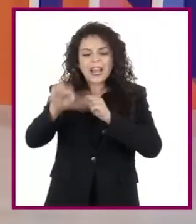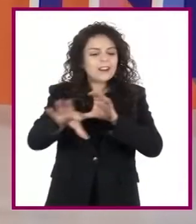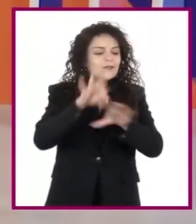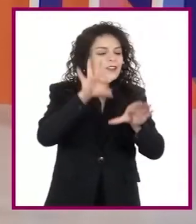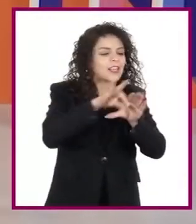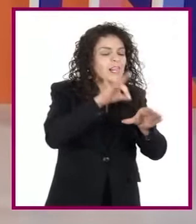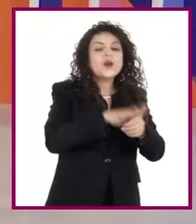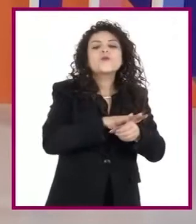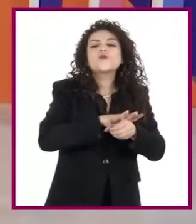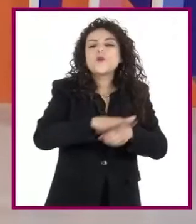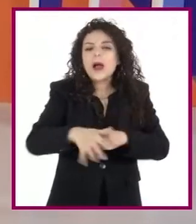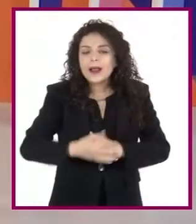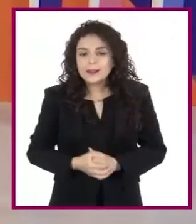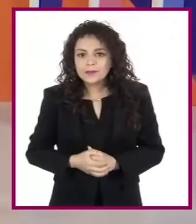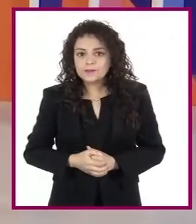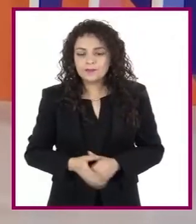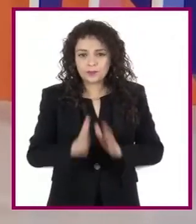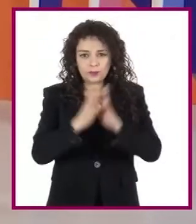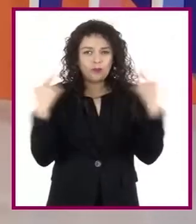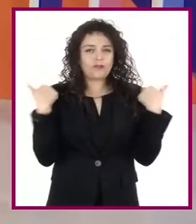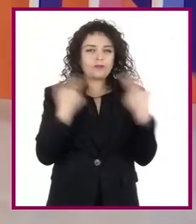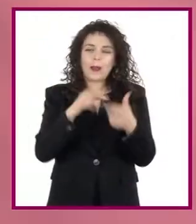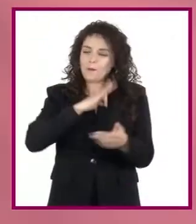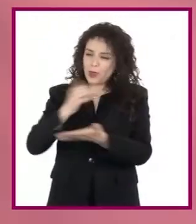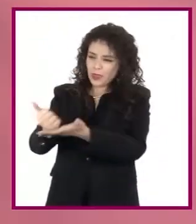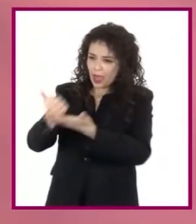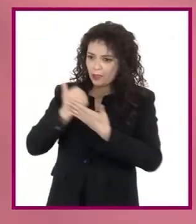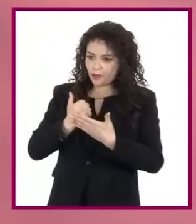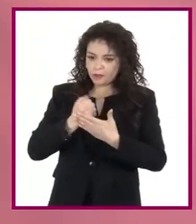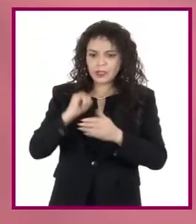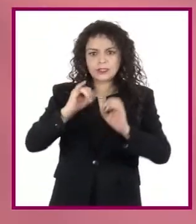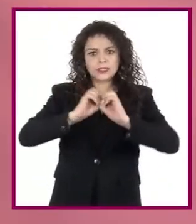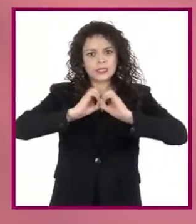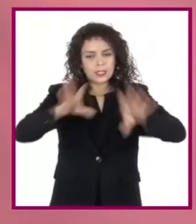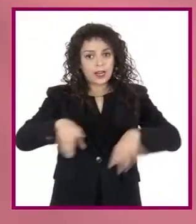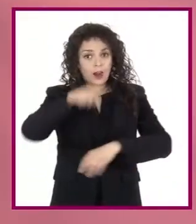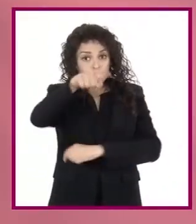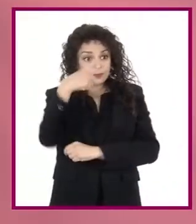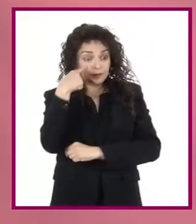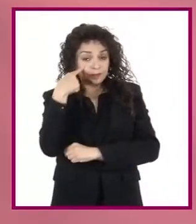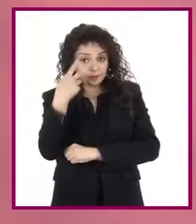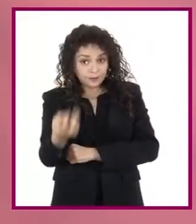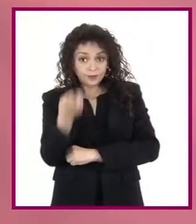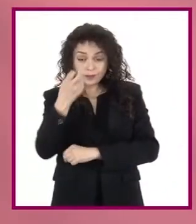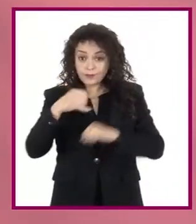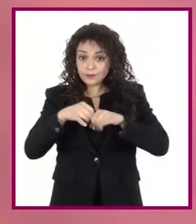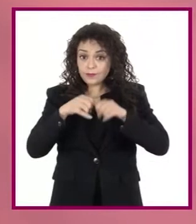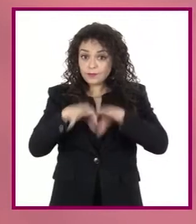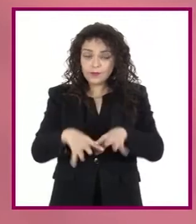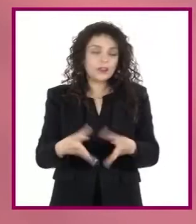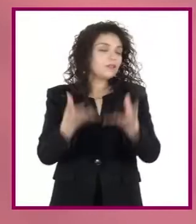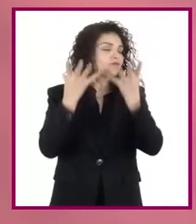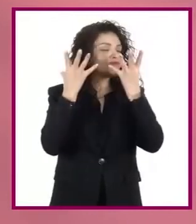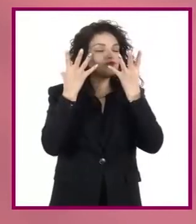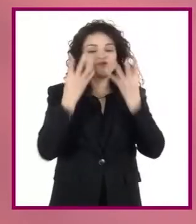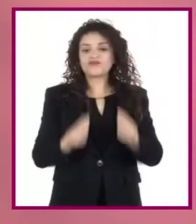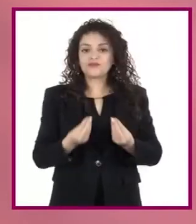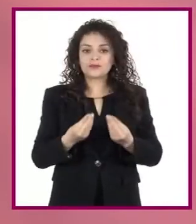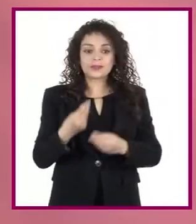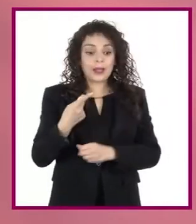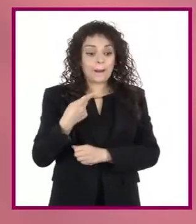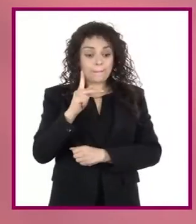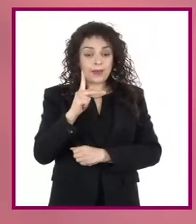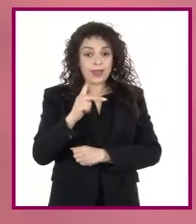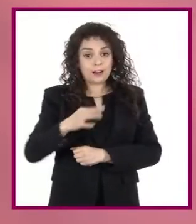¿puede ayudarnos en esta interpretación? Claro, como vieron, la información es demasiada, pero precisa